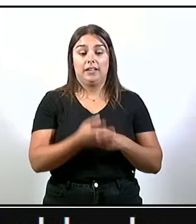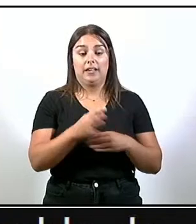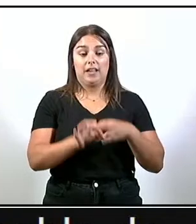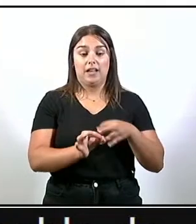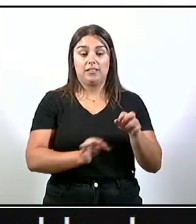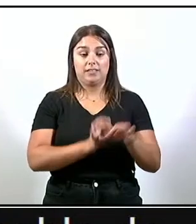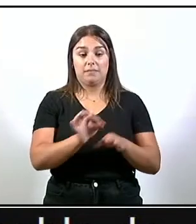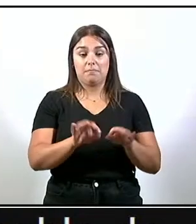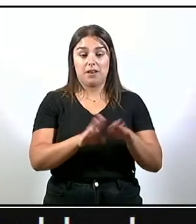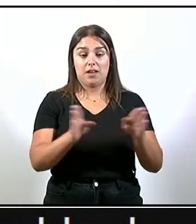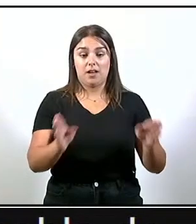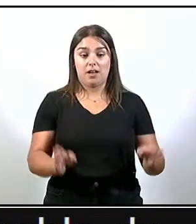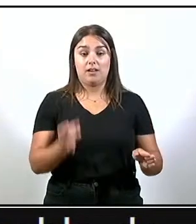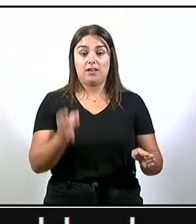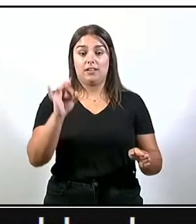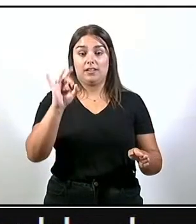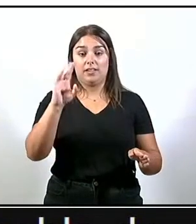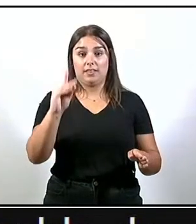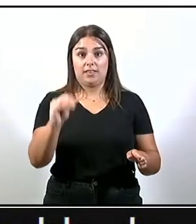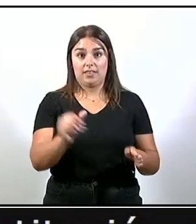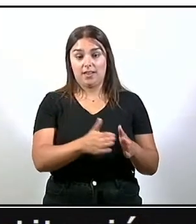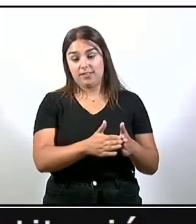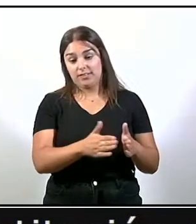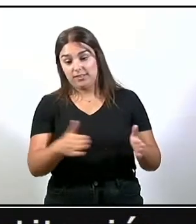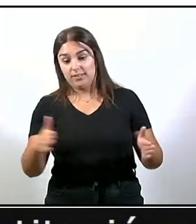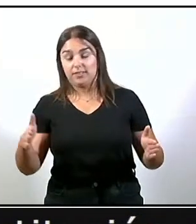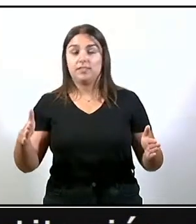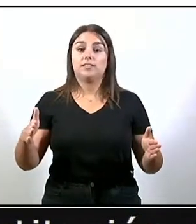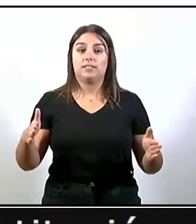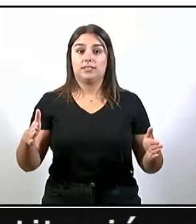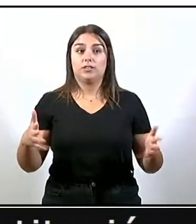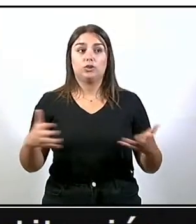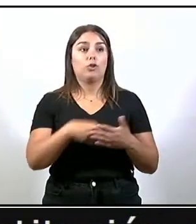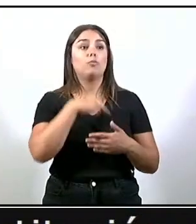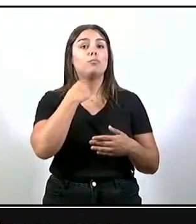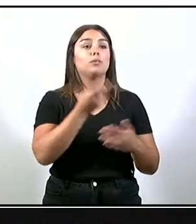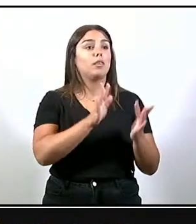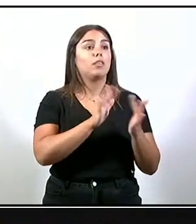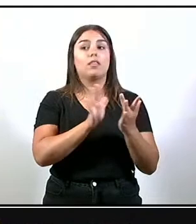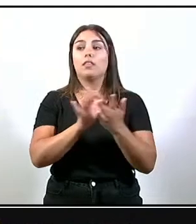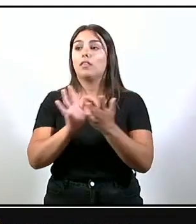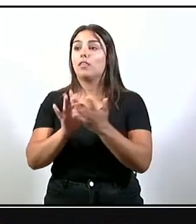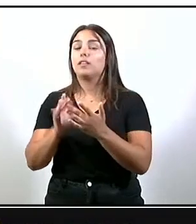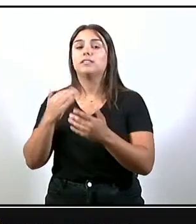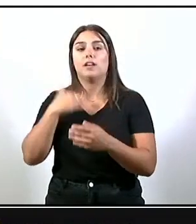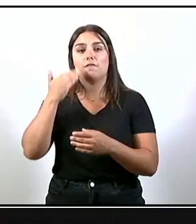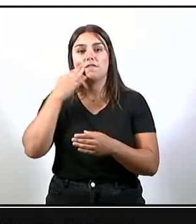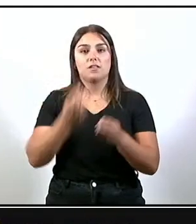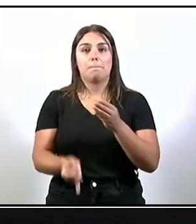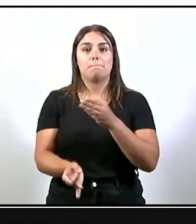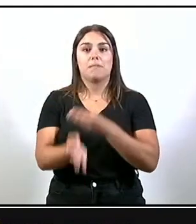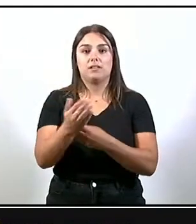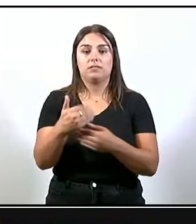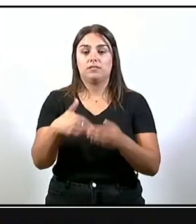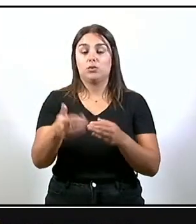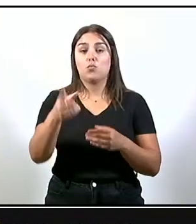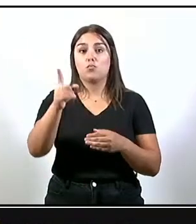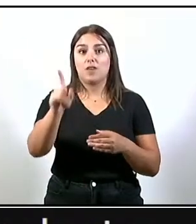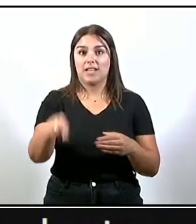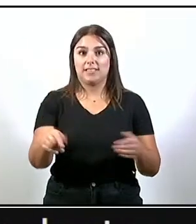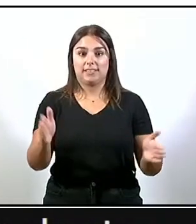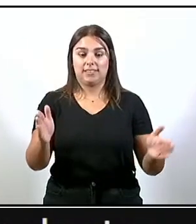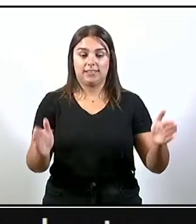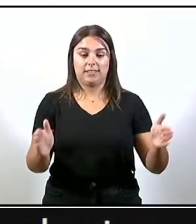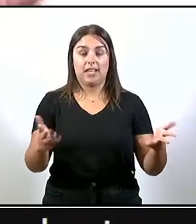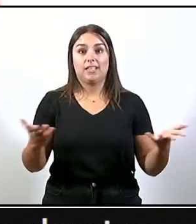Asamblea, la presidenta, después de contactar con todos los portavoces, tiene que fijar una fecha dentro del primer mes, ¿no? Con lo